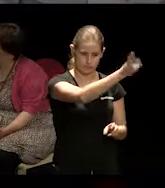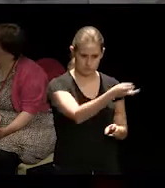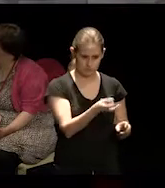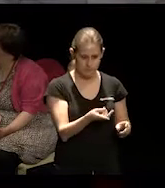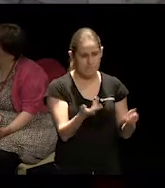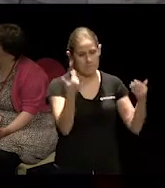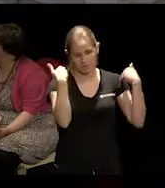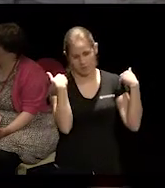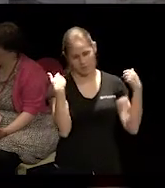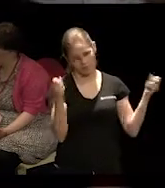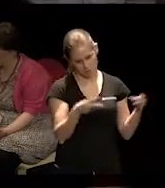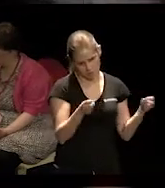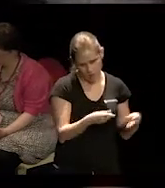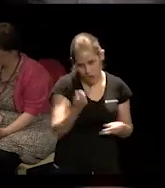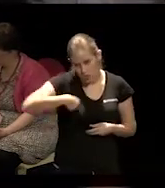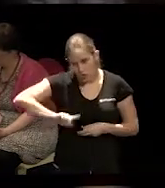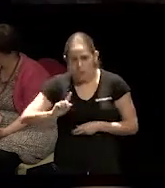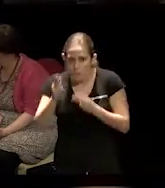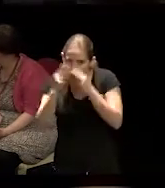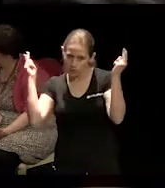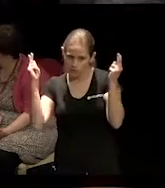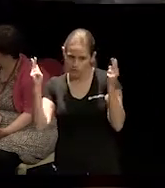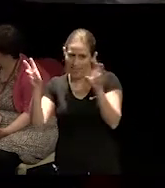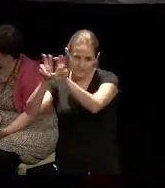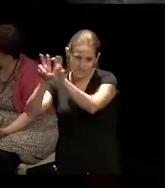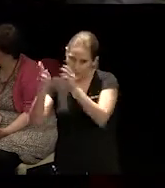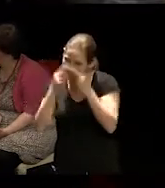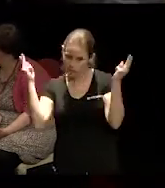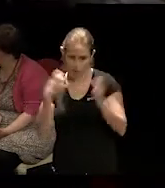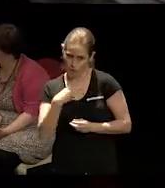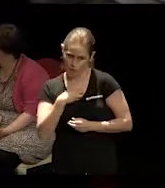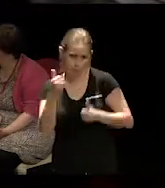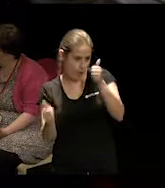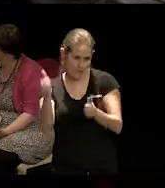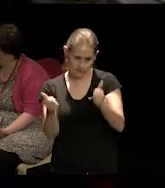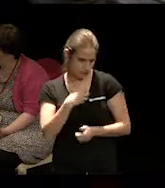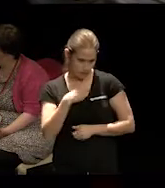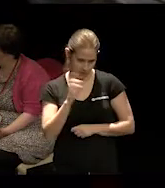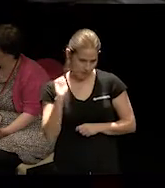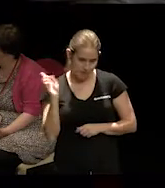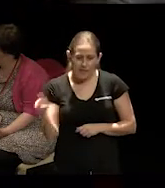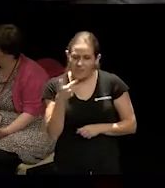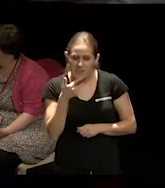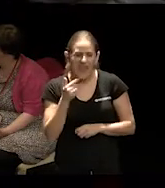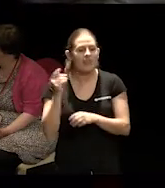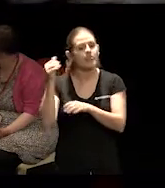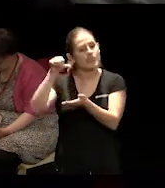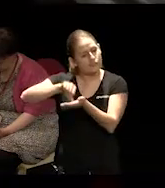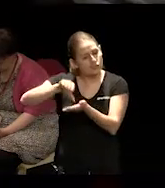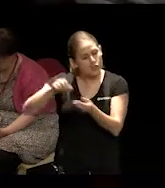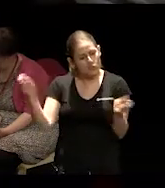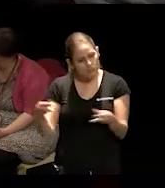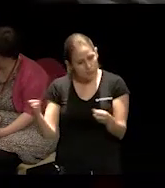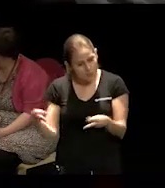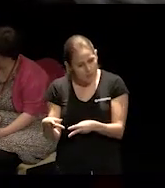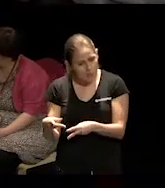entidad pública, no podemos hacer competencia desleal con ellos. El Centro Español de Subtitulado de Descripción es un centro dependiente del Real Patronato sobre Discapacidad del